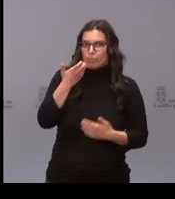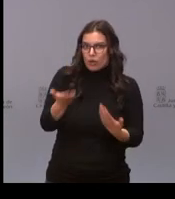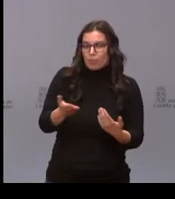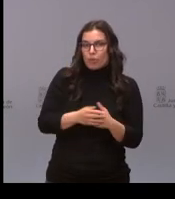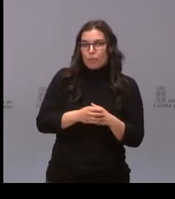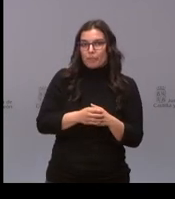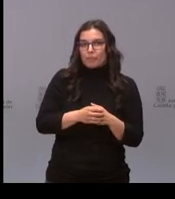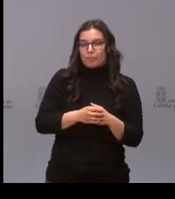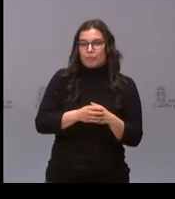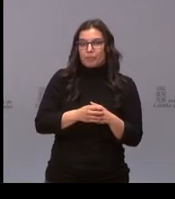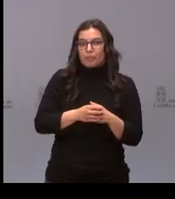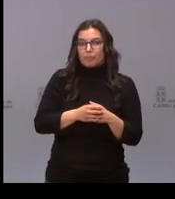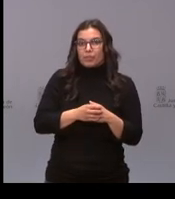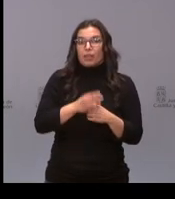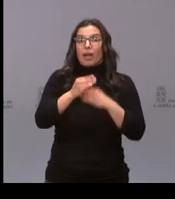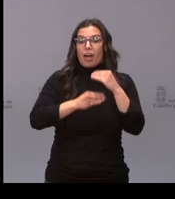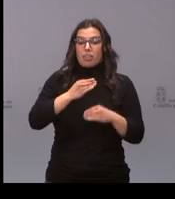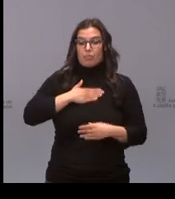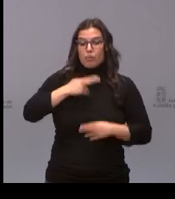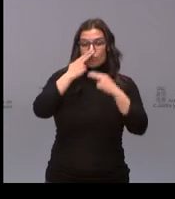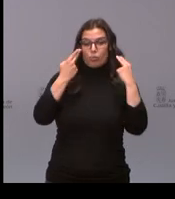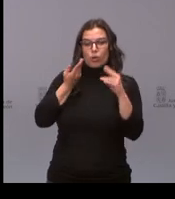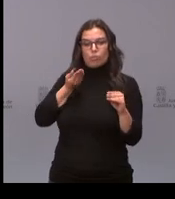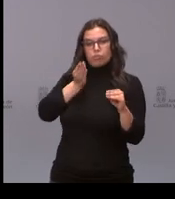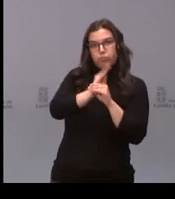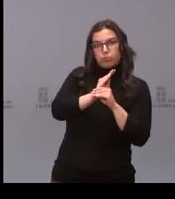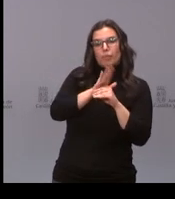Desde una inversión pública, poder